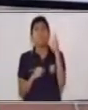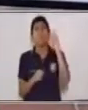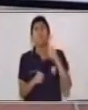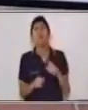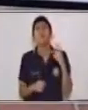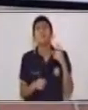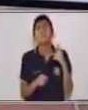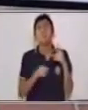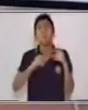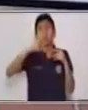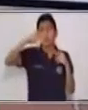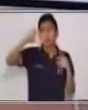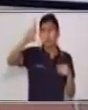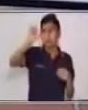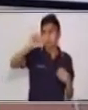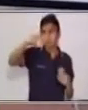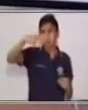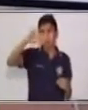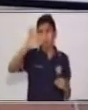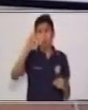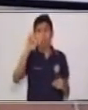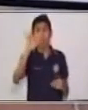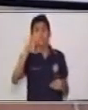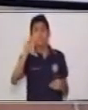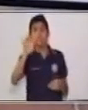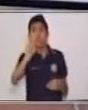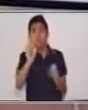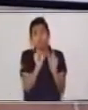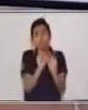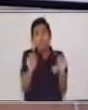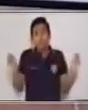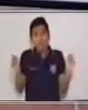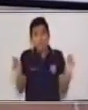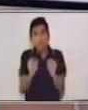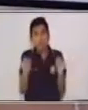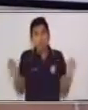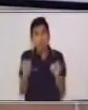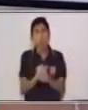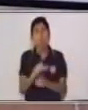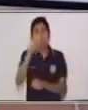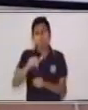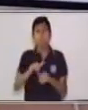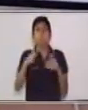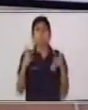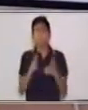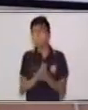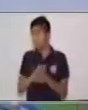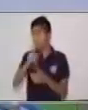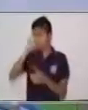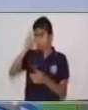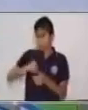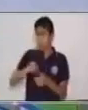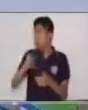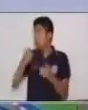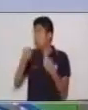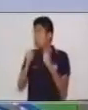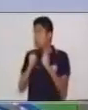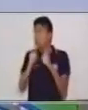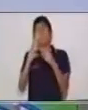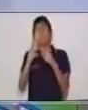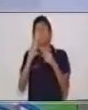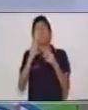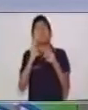las proposiciones que tiene mi oración compuesta. Muy bien, en este caso voy a